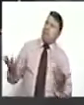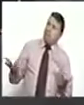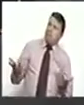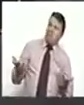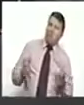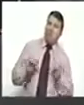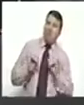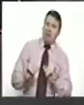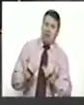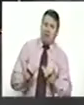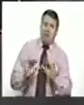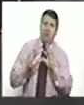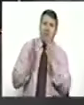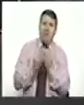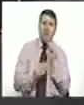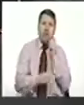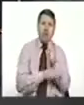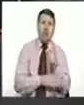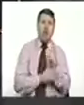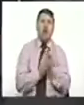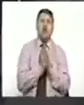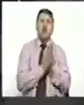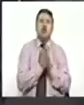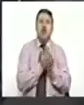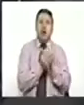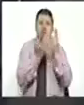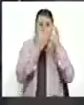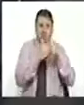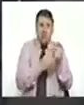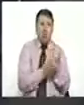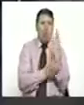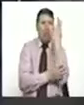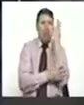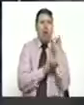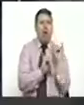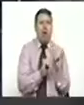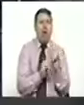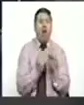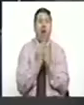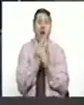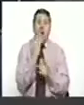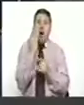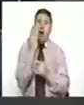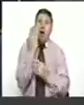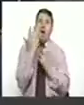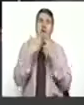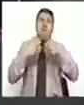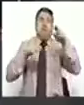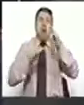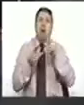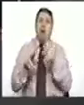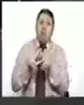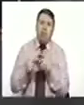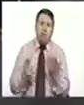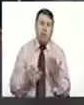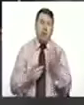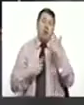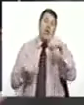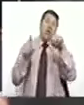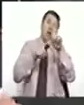tienen paralizada la sustitución con el cacao? ¿Por qué han desacelerado la palma africana? Y en La